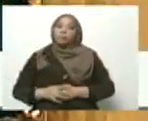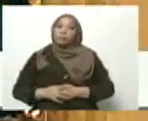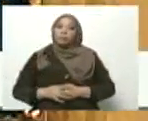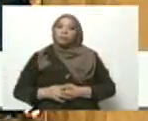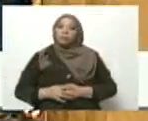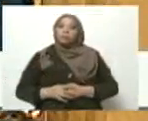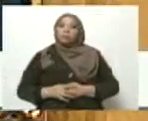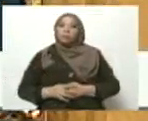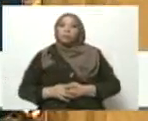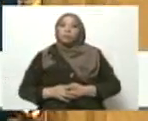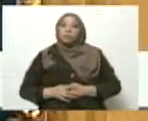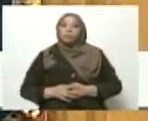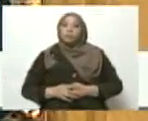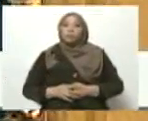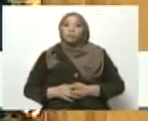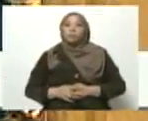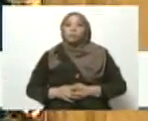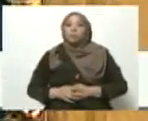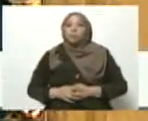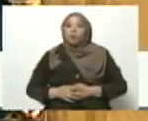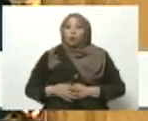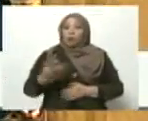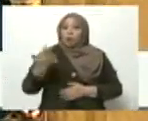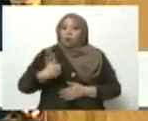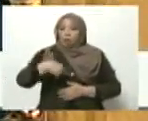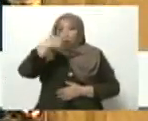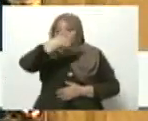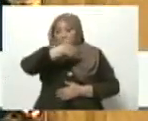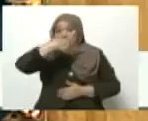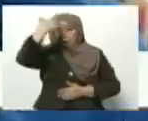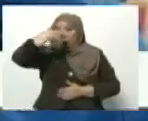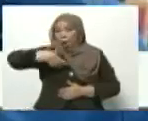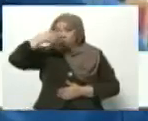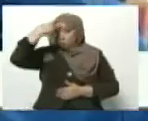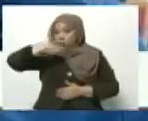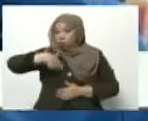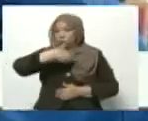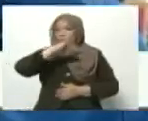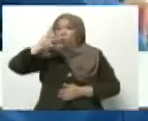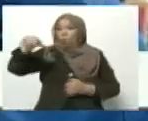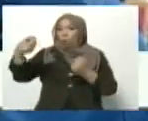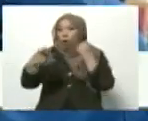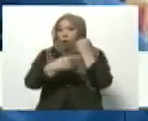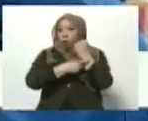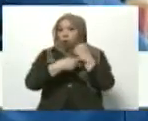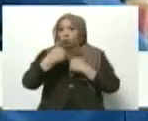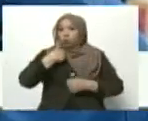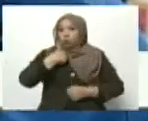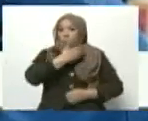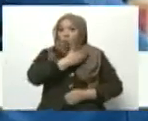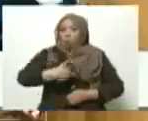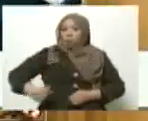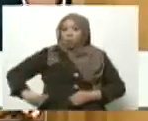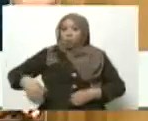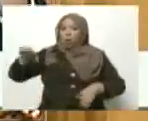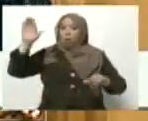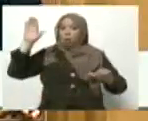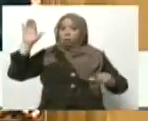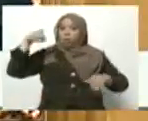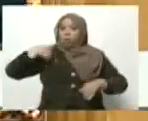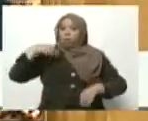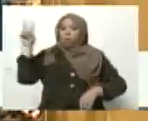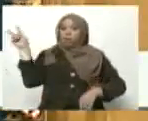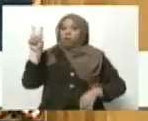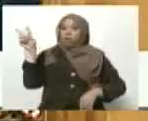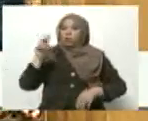cuando se autoproclama el 23 de enero Guaidó, a los 2 días, día anterior lo llamó Mike Pence, vicepresidente,